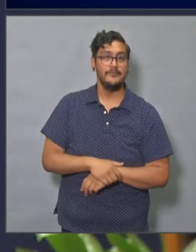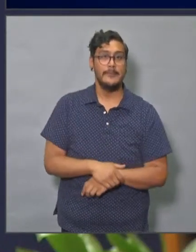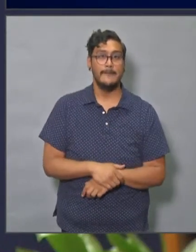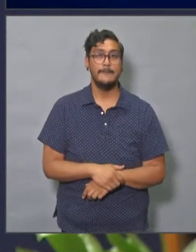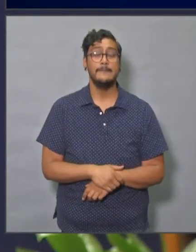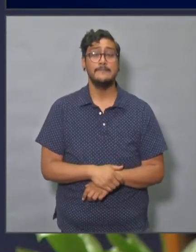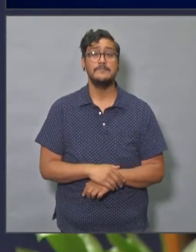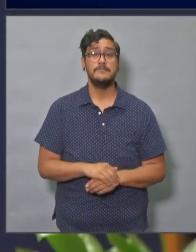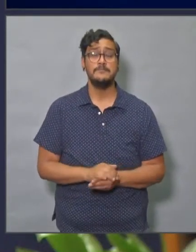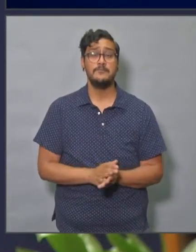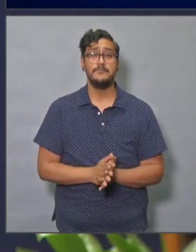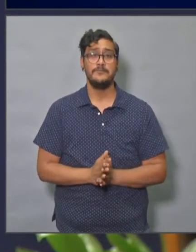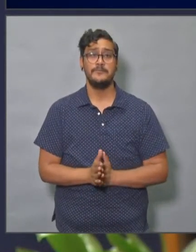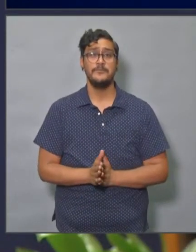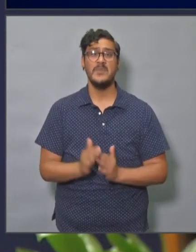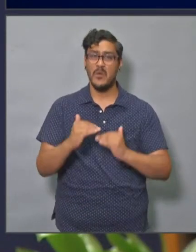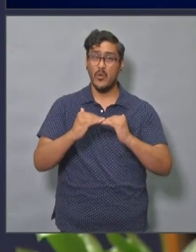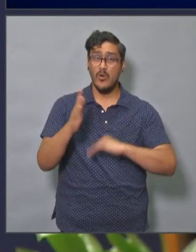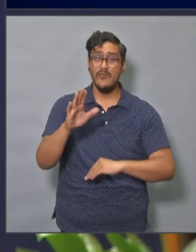Más de